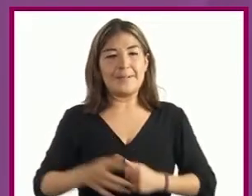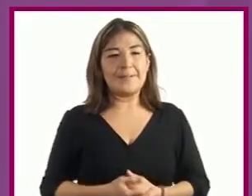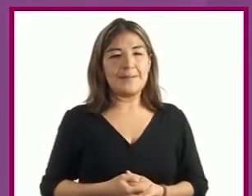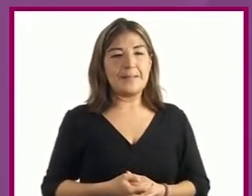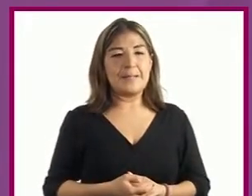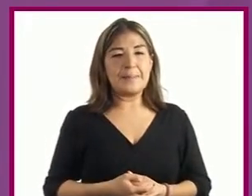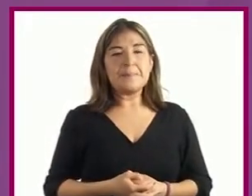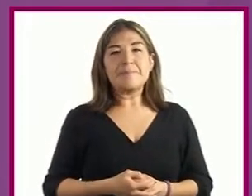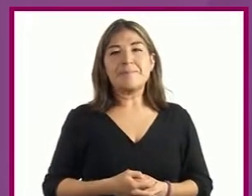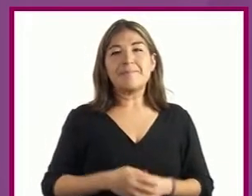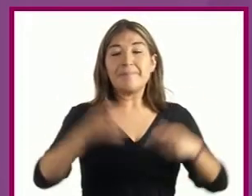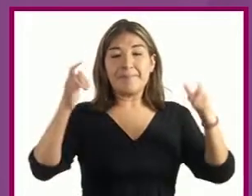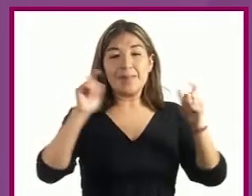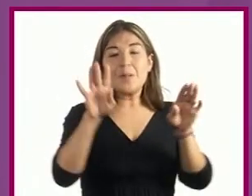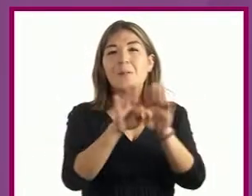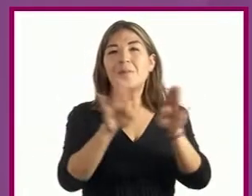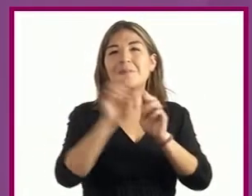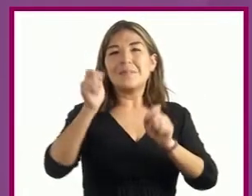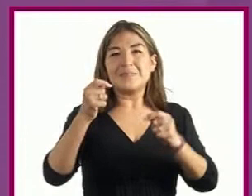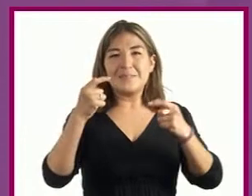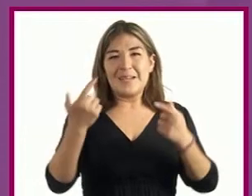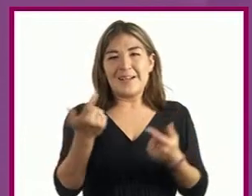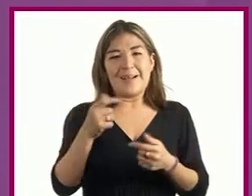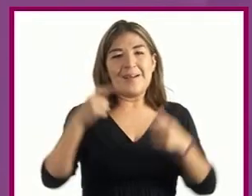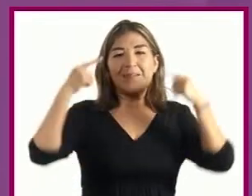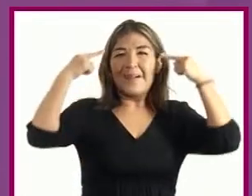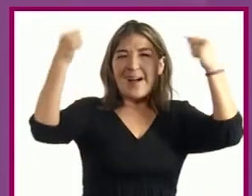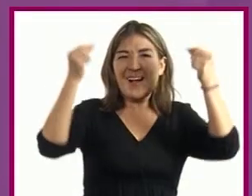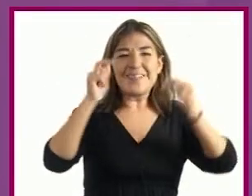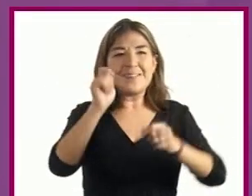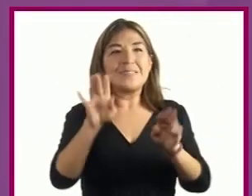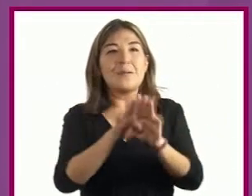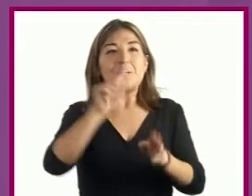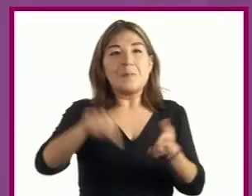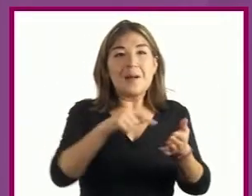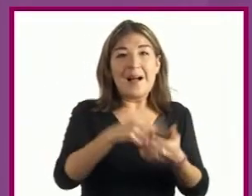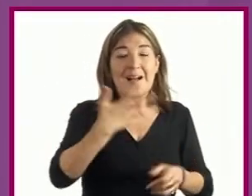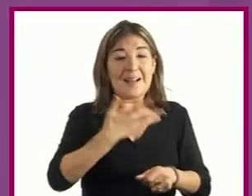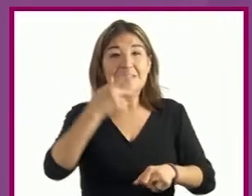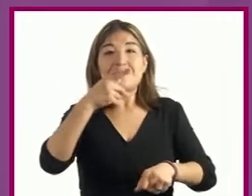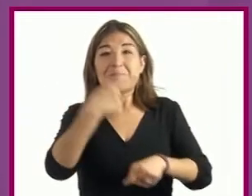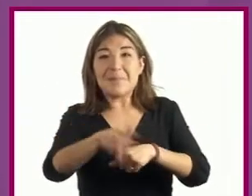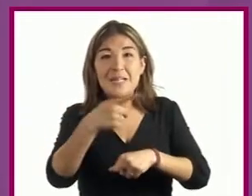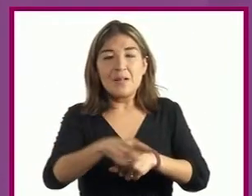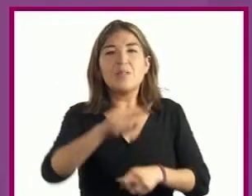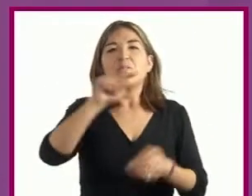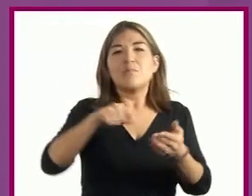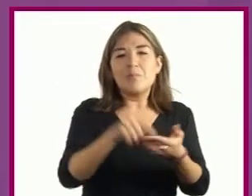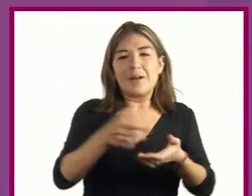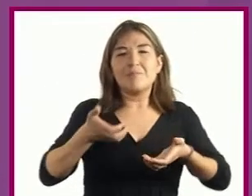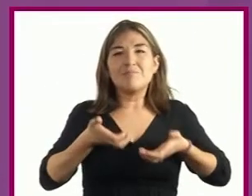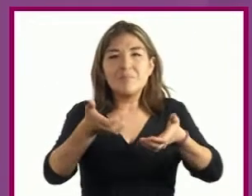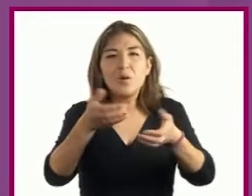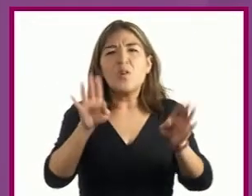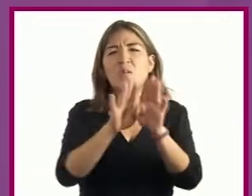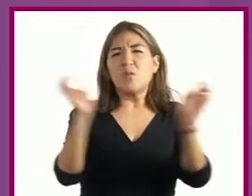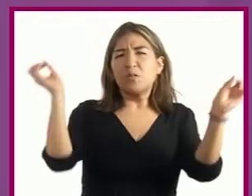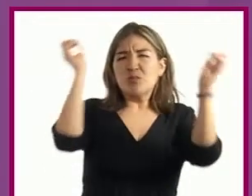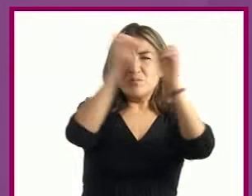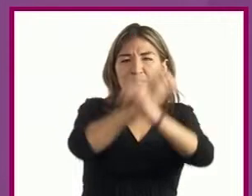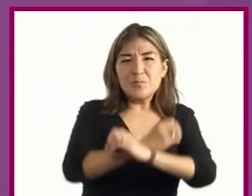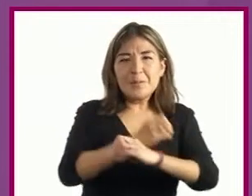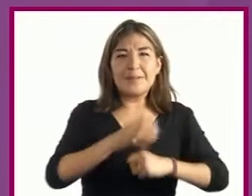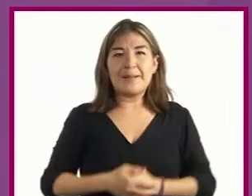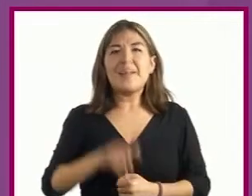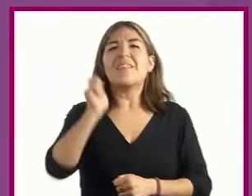En los de hadas, cuando los personajes corren riesgo, se presentan espacios con sombras pronunciadas o claroscuros,